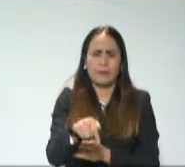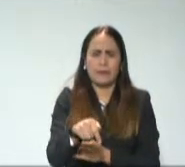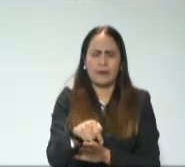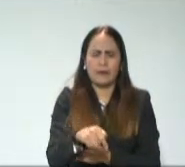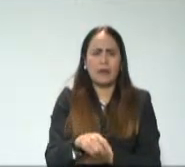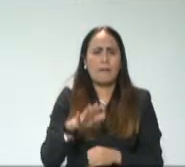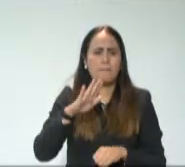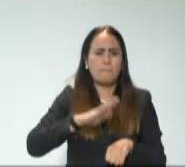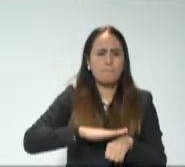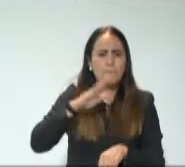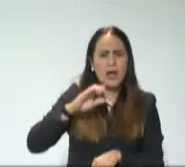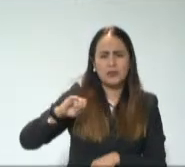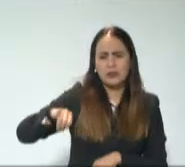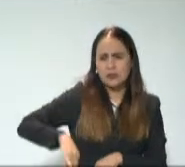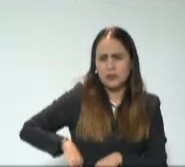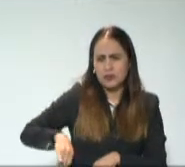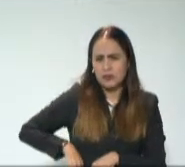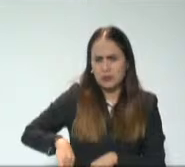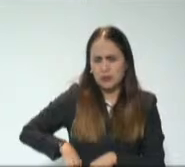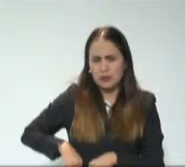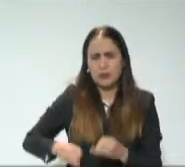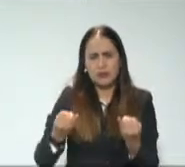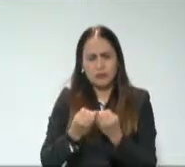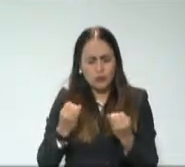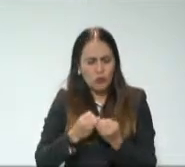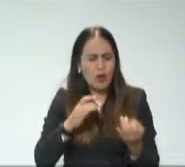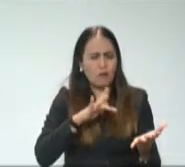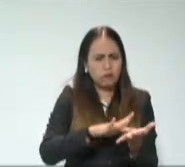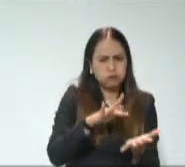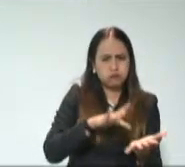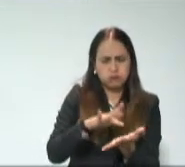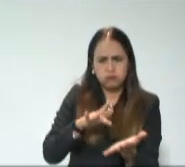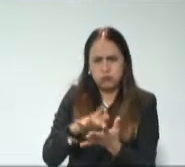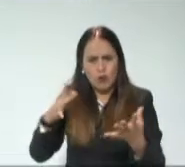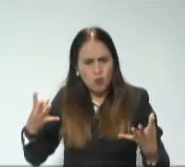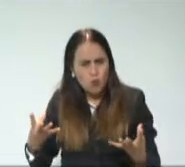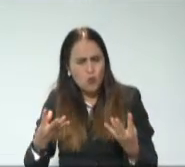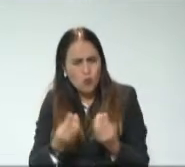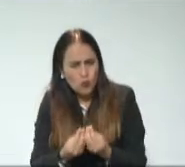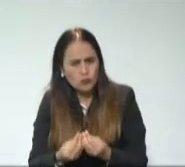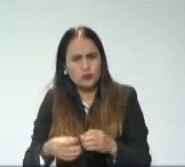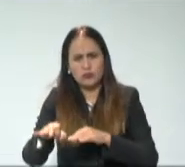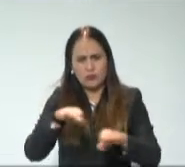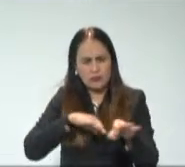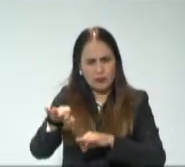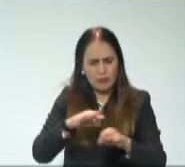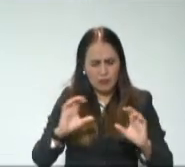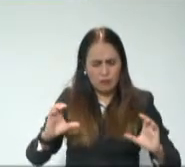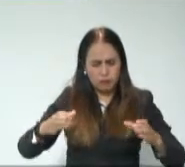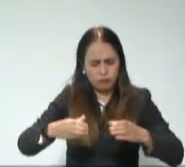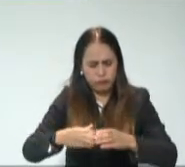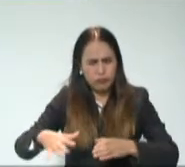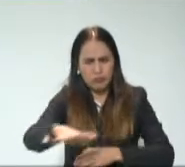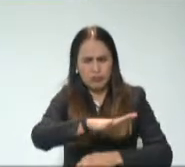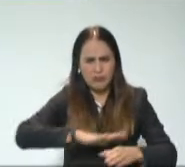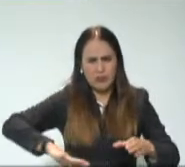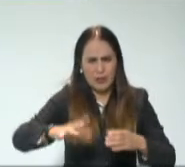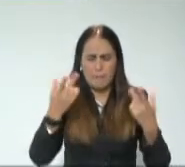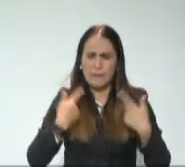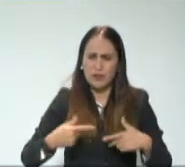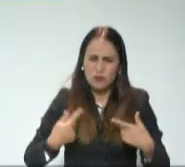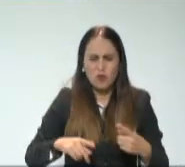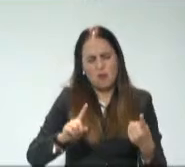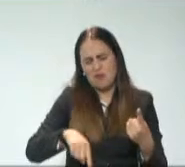involucramiento y mayor colaboración con el ecosistema de de actores en la sociedad incluyendo